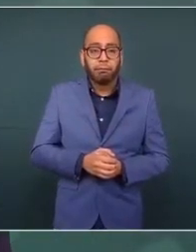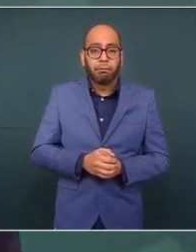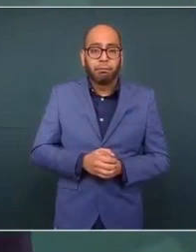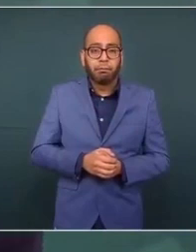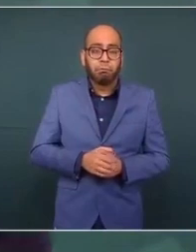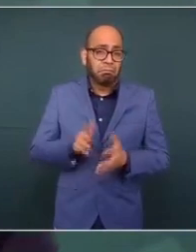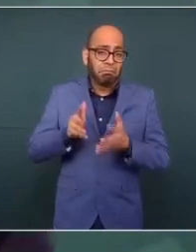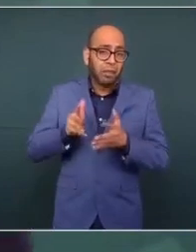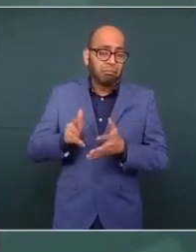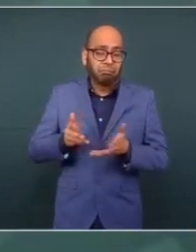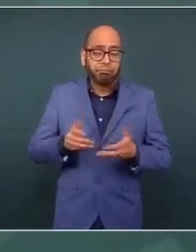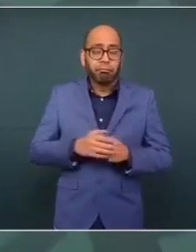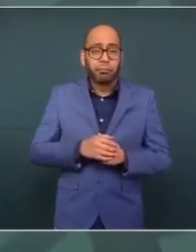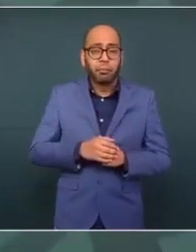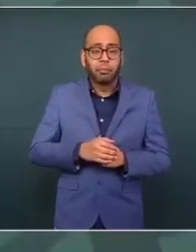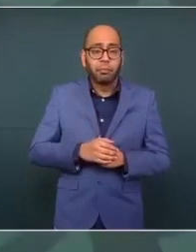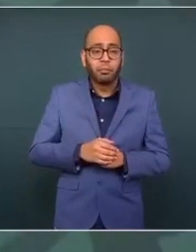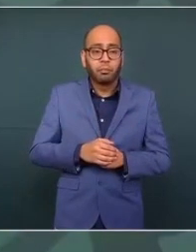hablan por sí mismas.